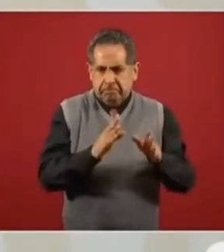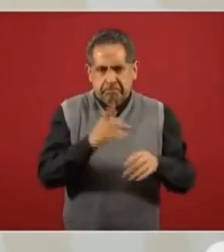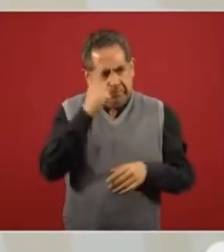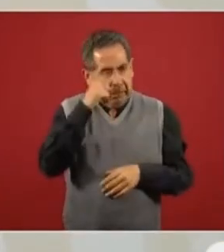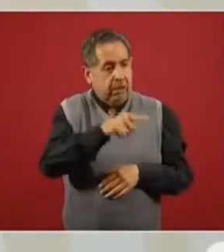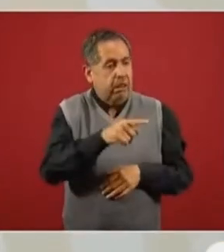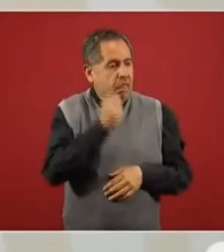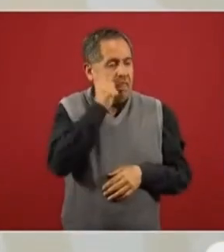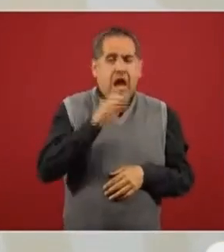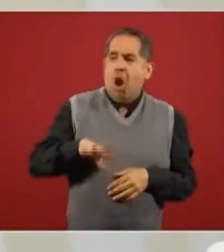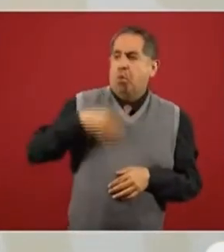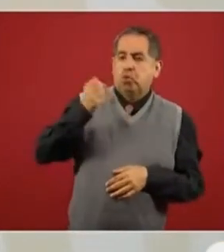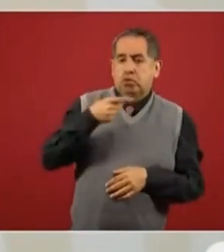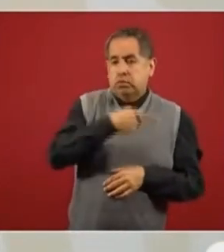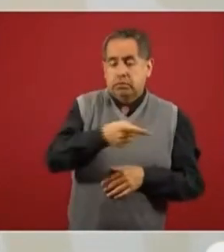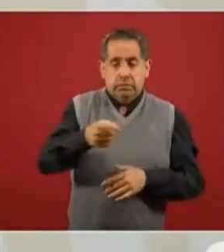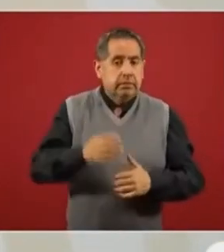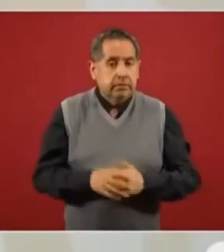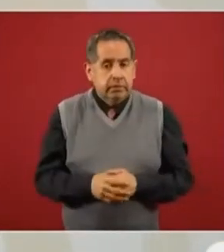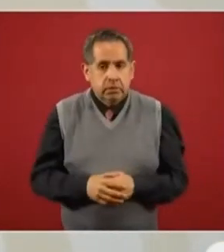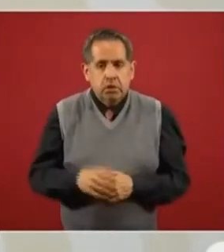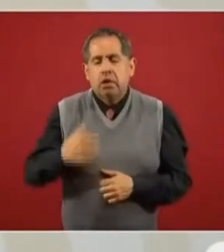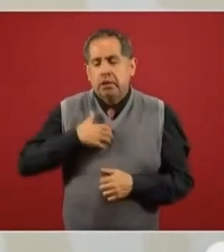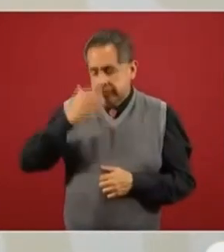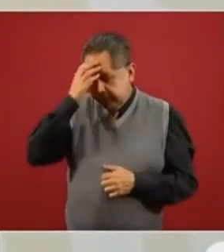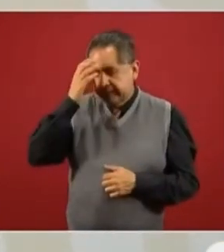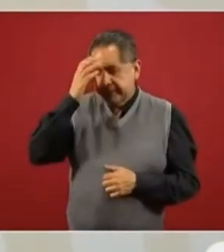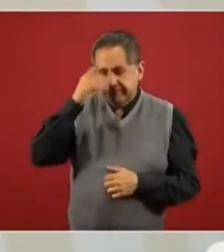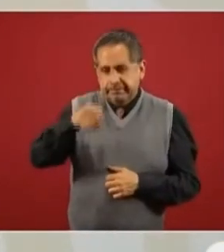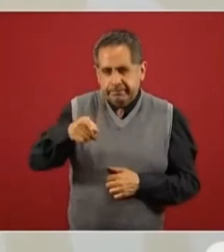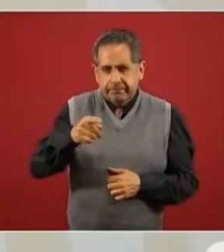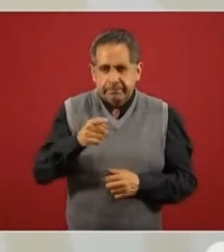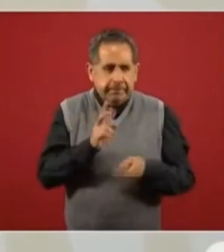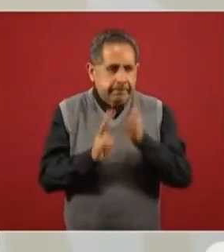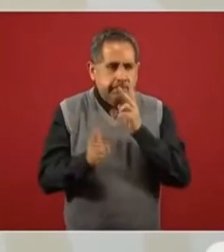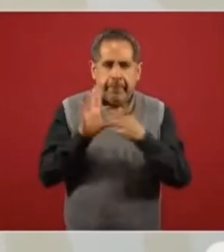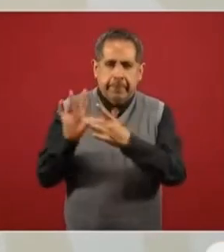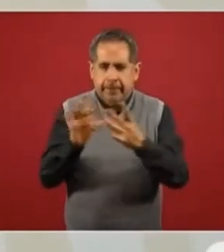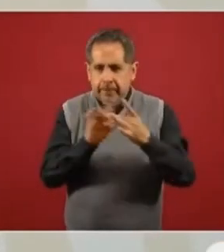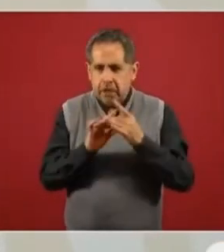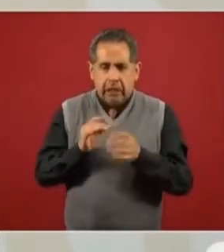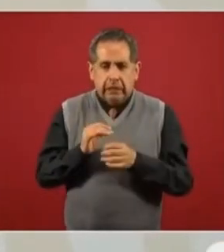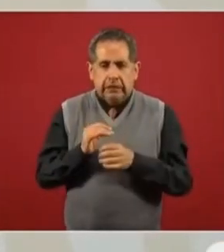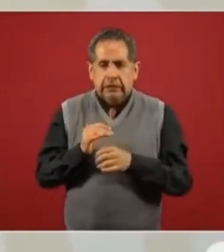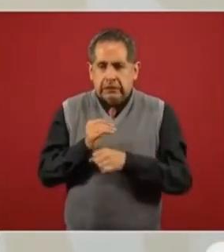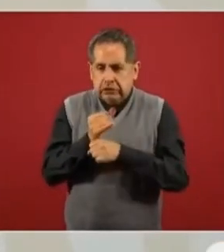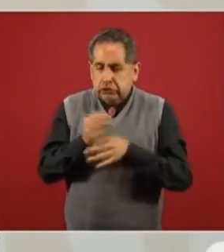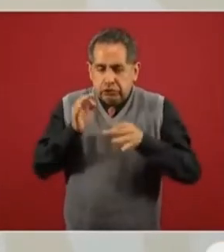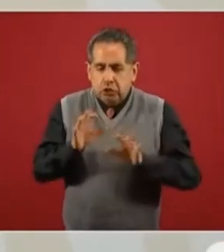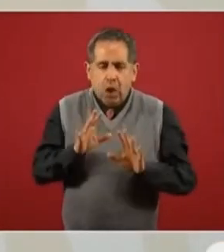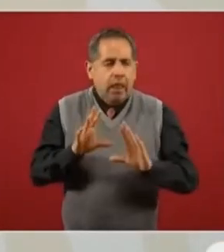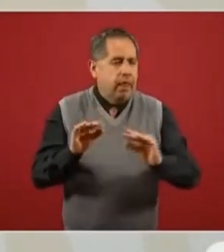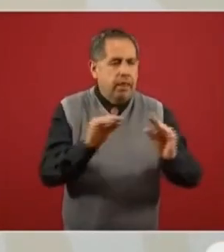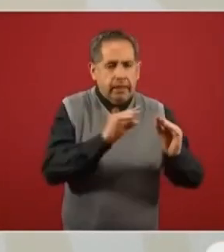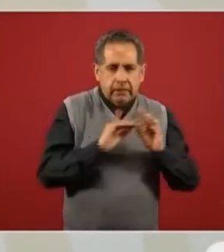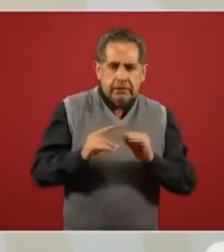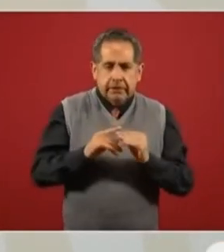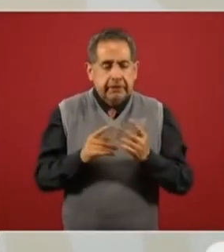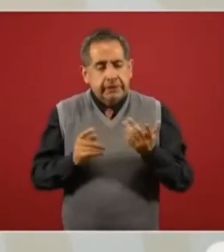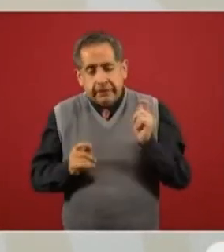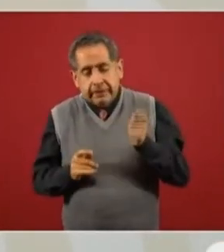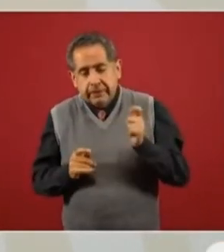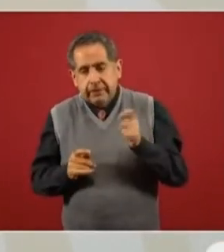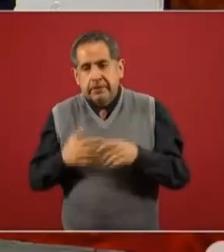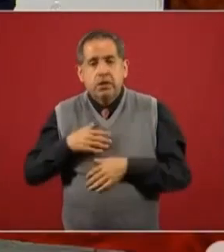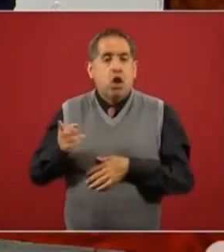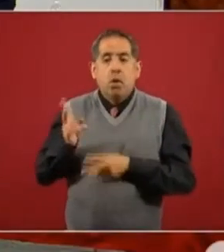sancionar a quien abuse de esto. Conozco, más por conversaciones verbales que por intercambios formales, por escrito con